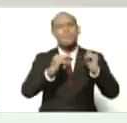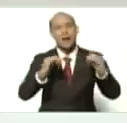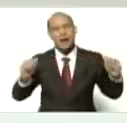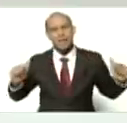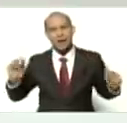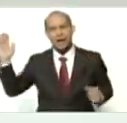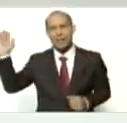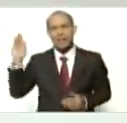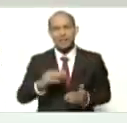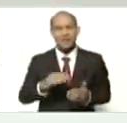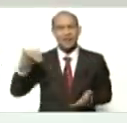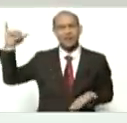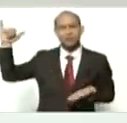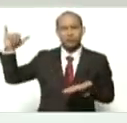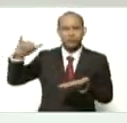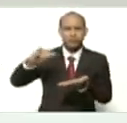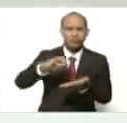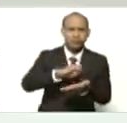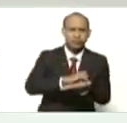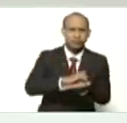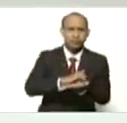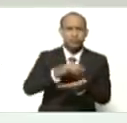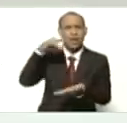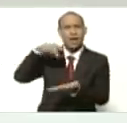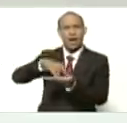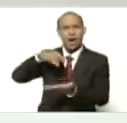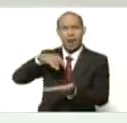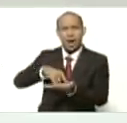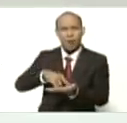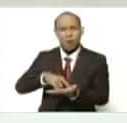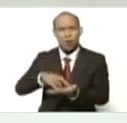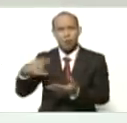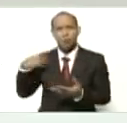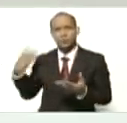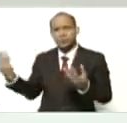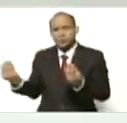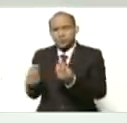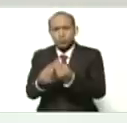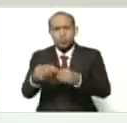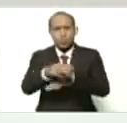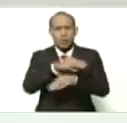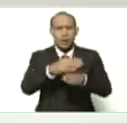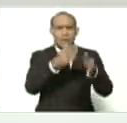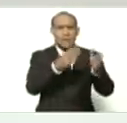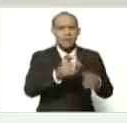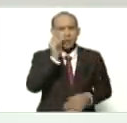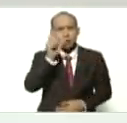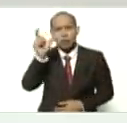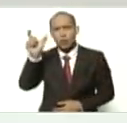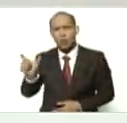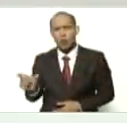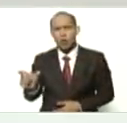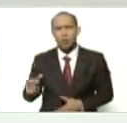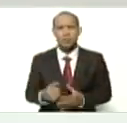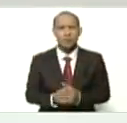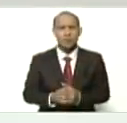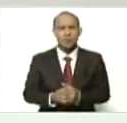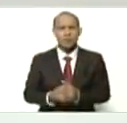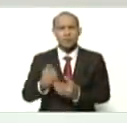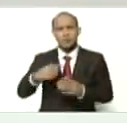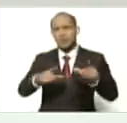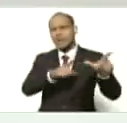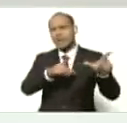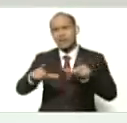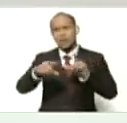ingresaron por el aeropuerto internacional de carabobo nos acompaña el ministro hipólito ya hemos dado la indicación